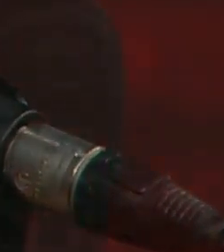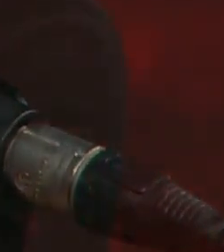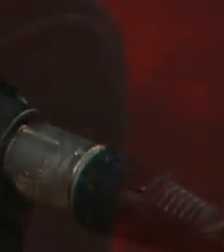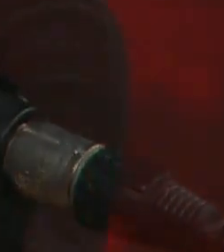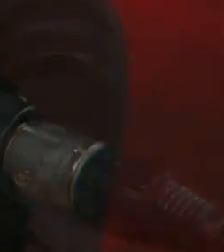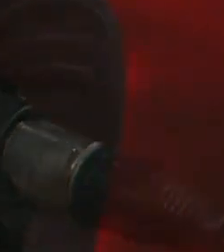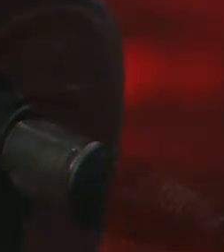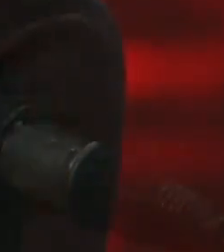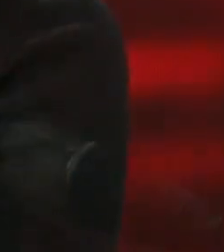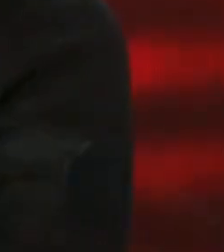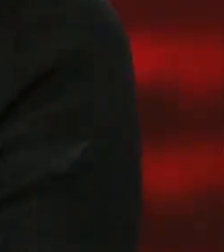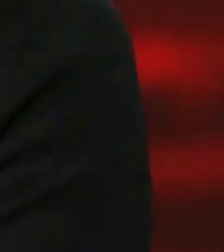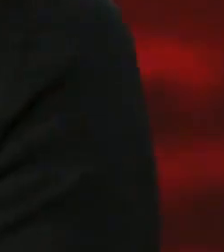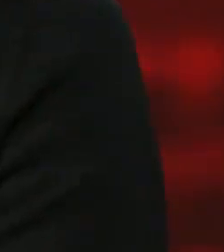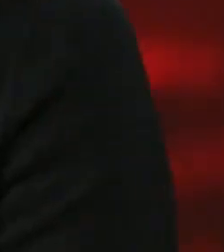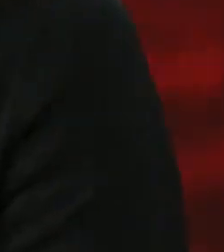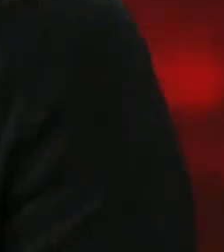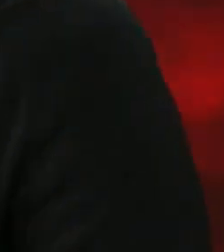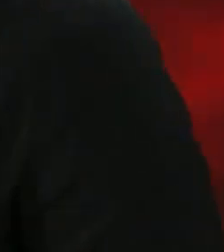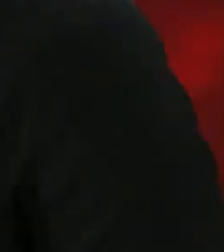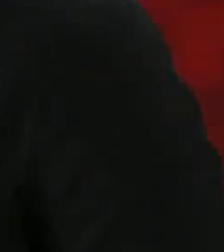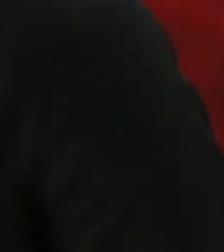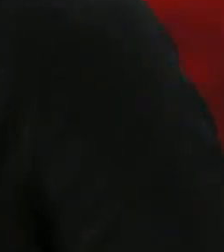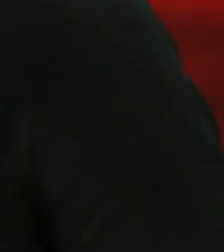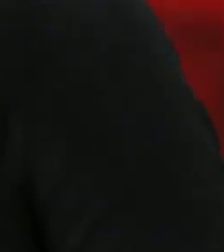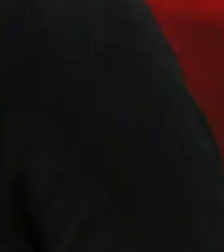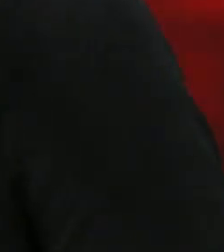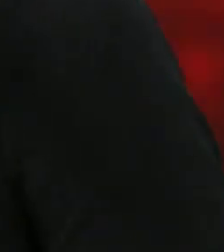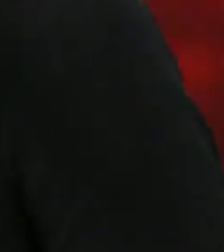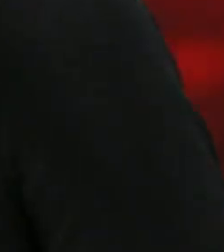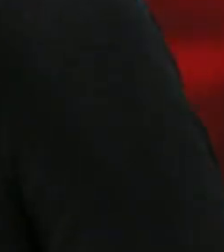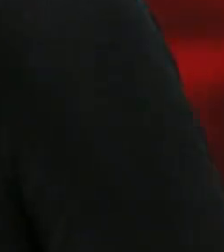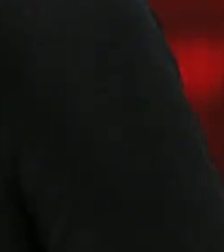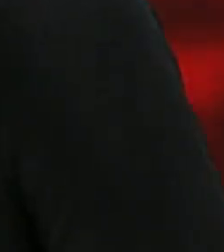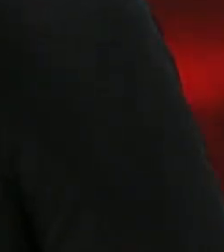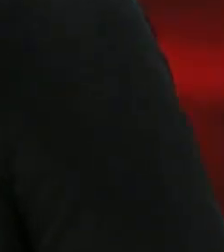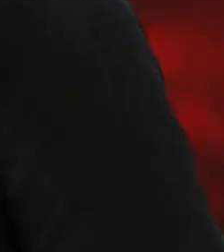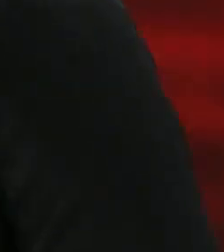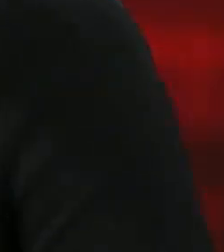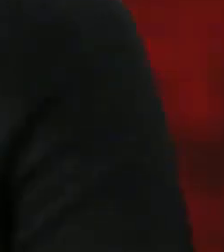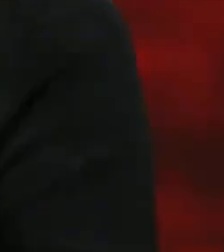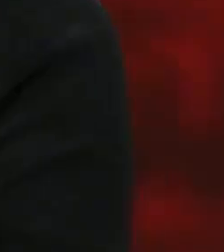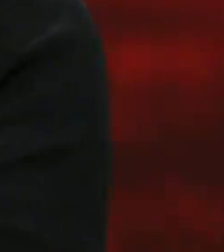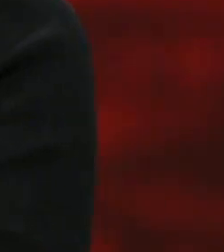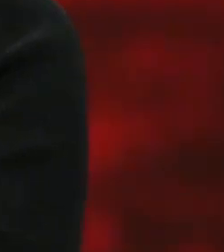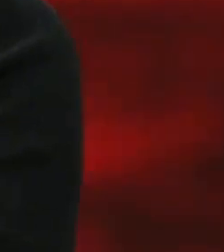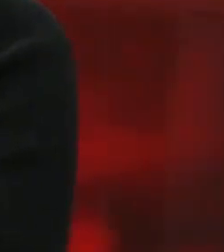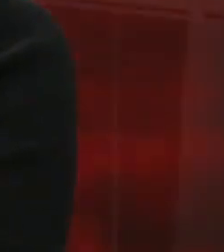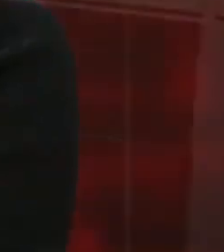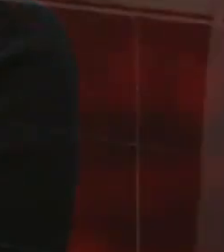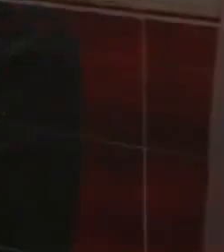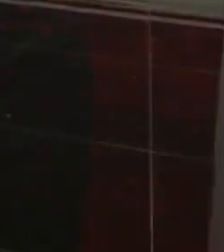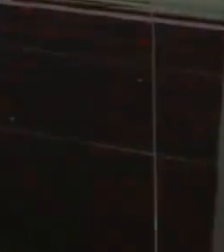de ontem. Sinto que a vida se nos vai, como nunca jamais quem voltará.